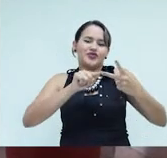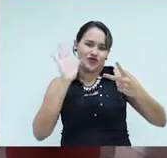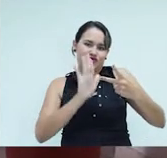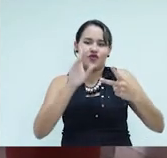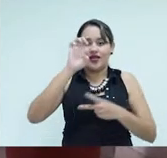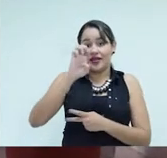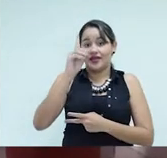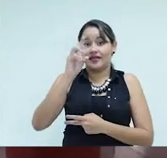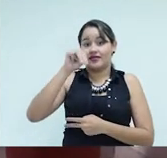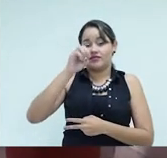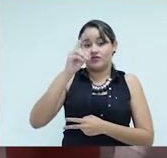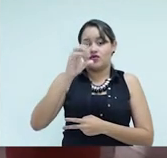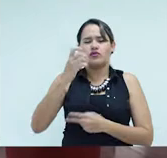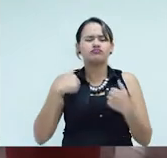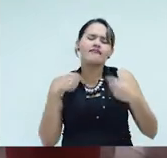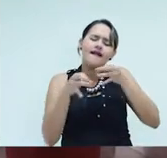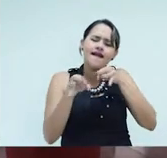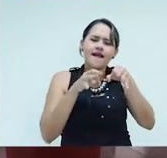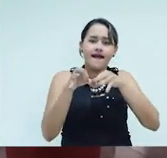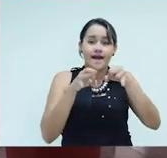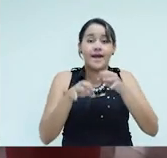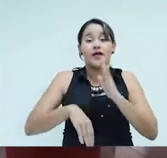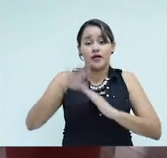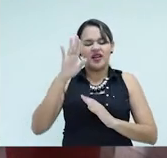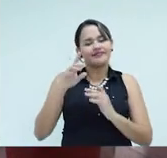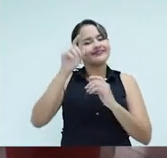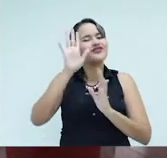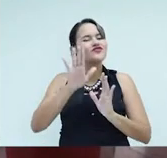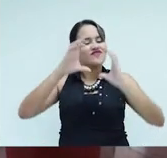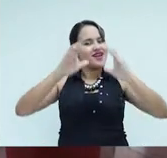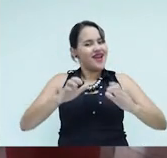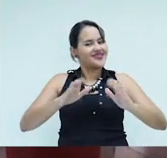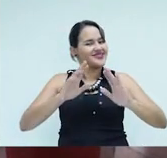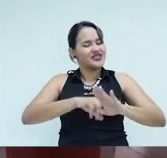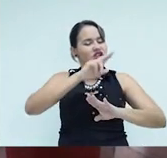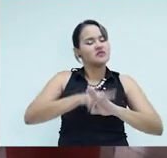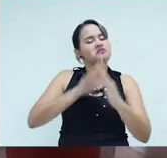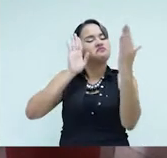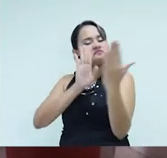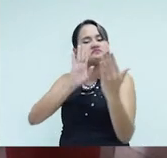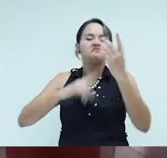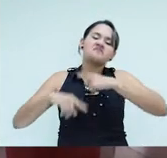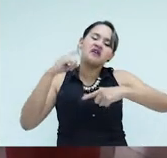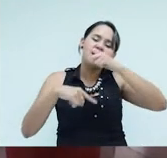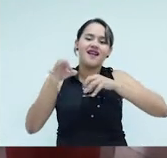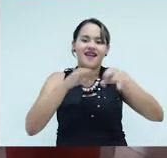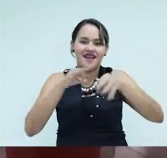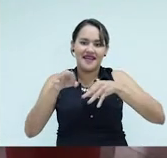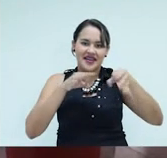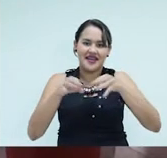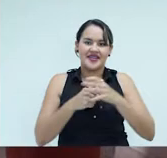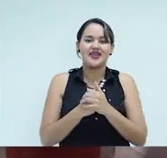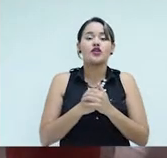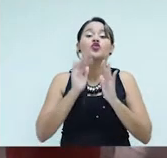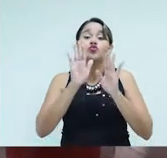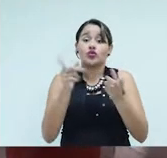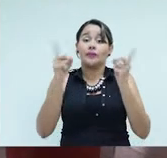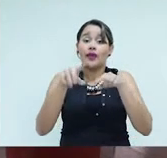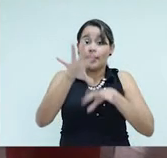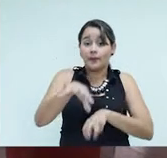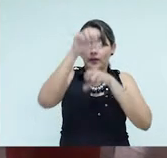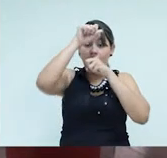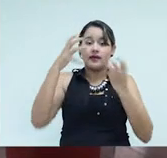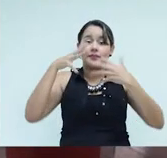Tengo 58 años. A la edad de 44 comencé mis pasos como docente de inglés. Ahí fue